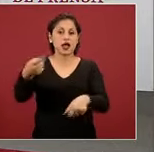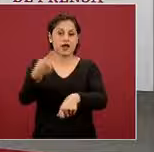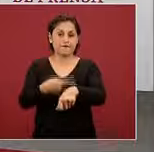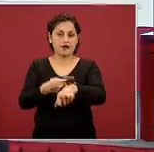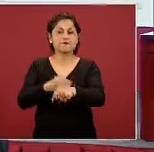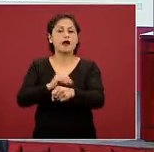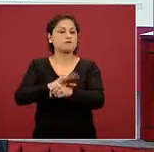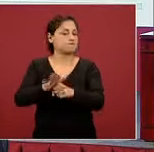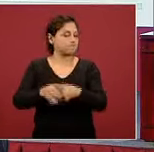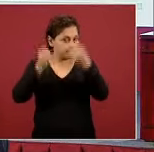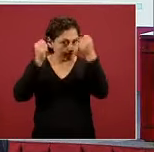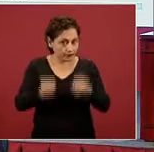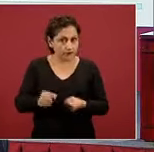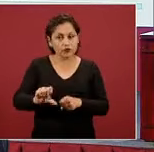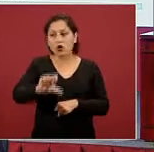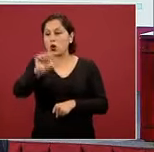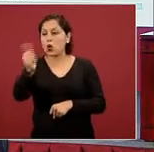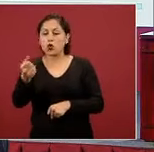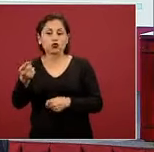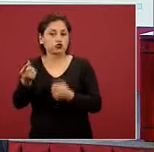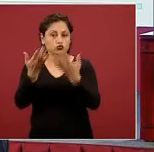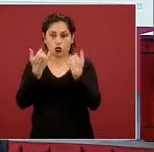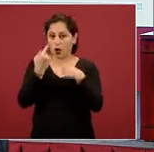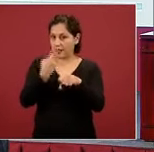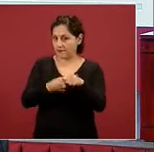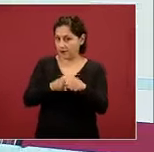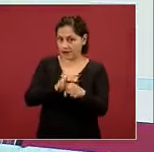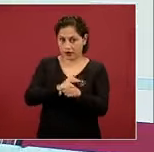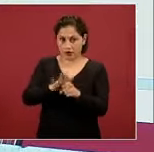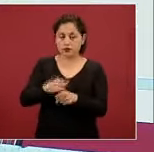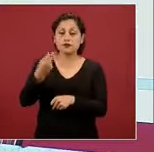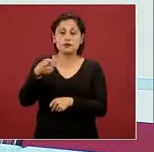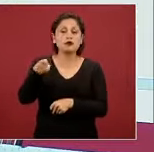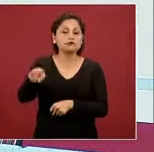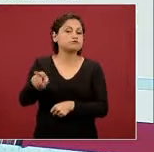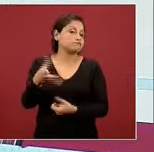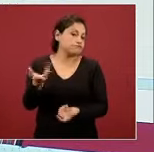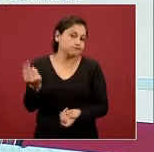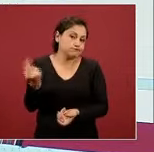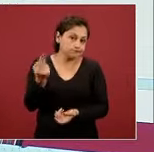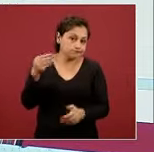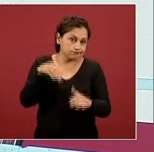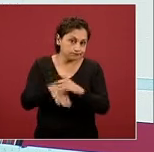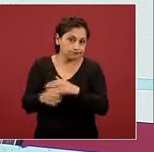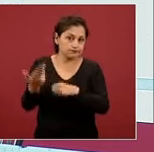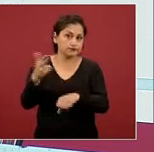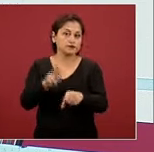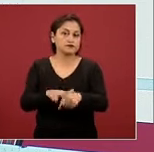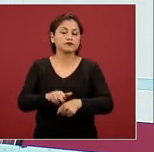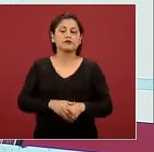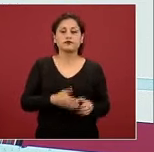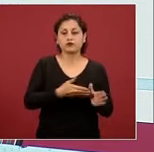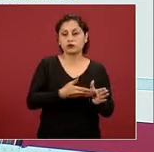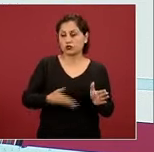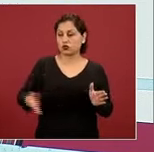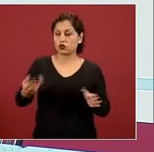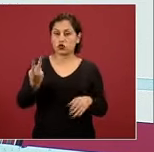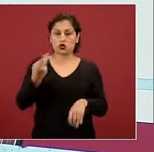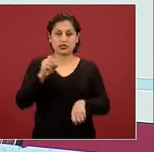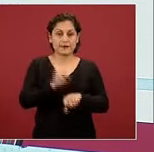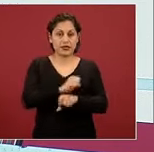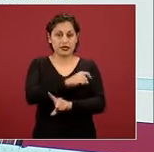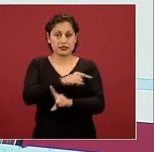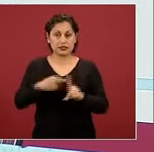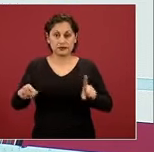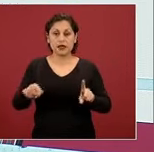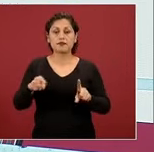no, pero están en necesidad de esta atención crítica. Y ninguna entidad federativa, esto ya por más de 2 semanas y media, tiene más